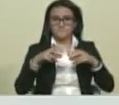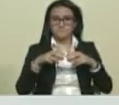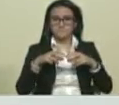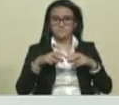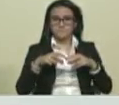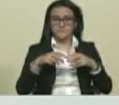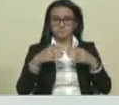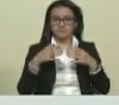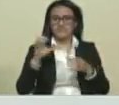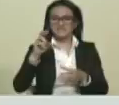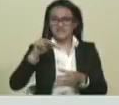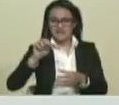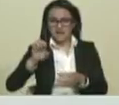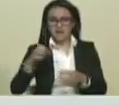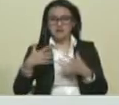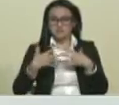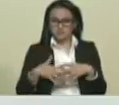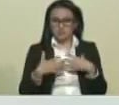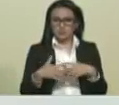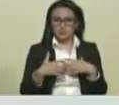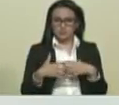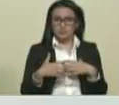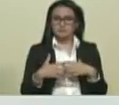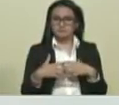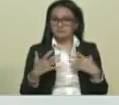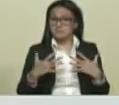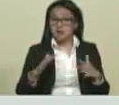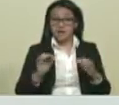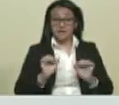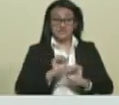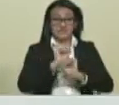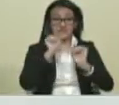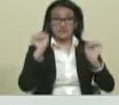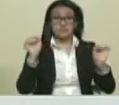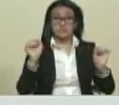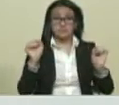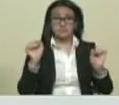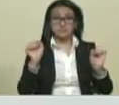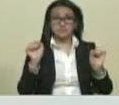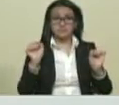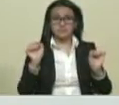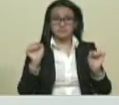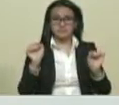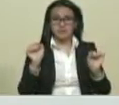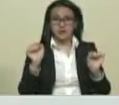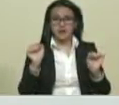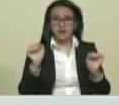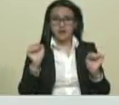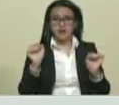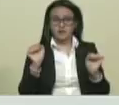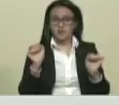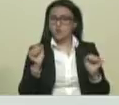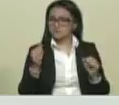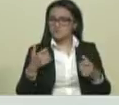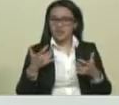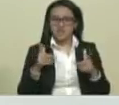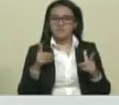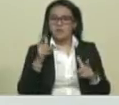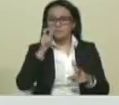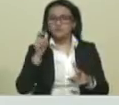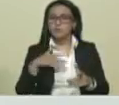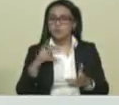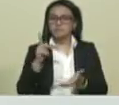electorales. Así pues que desde muy temprano teníamos y tuvimos dispuestas las mesas abiertas para que las venezolanas